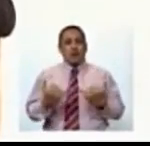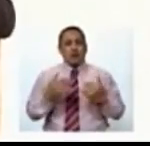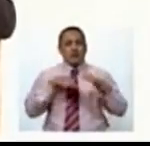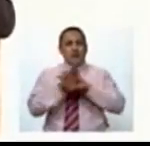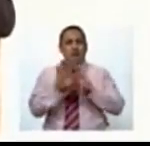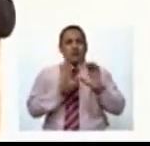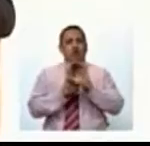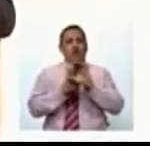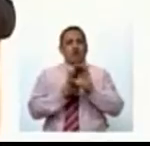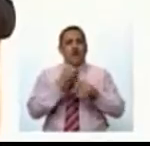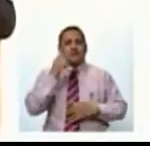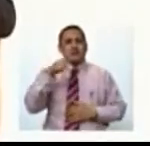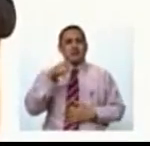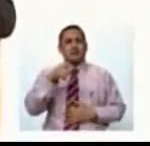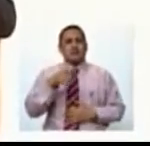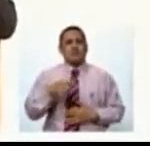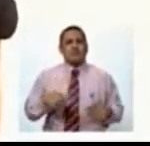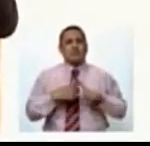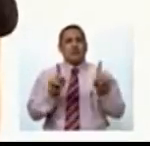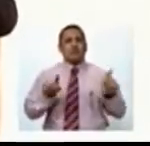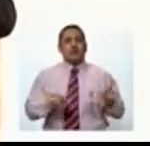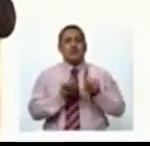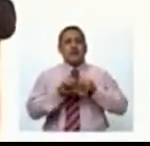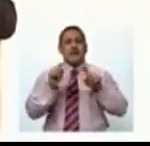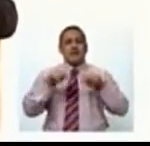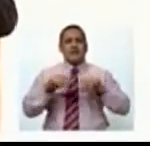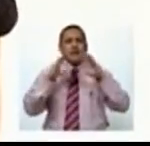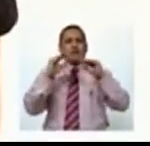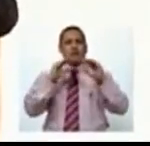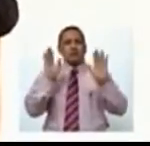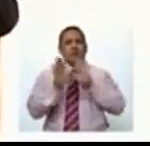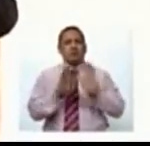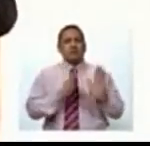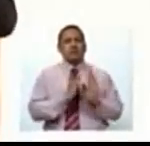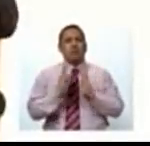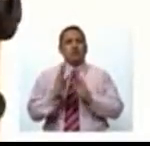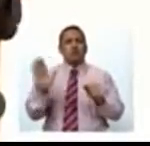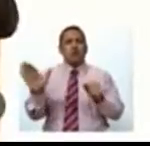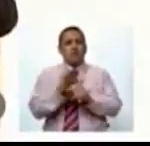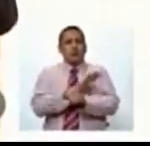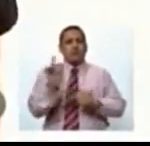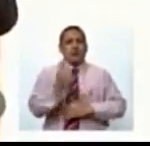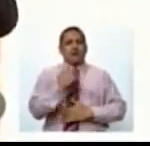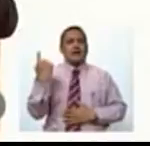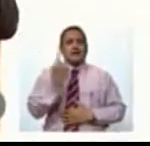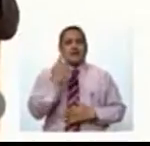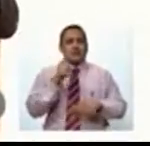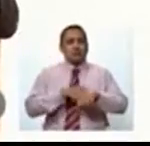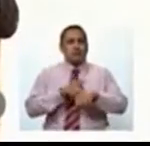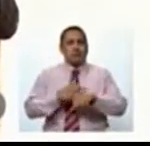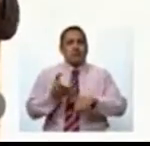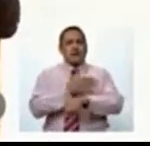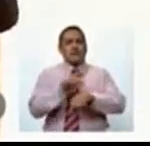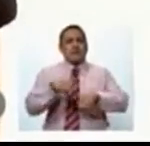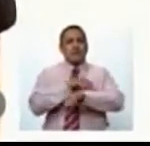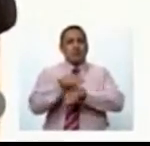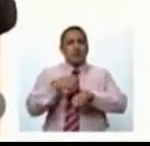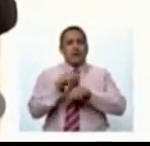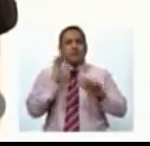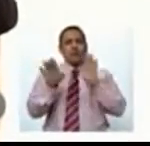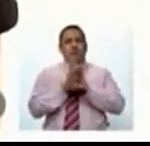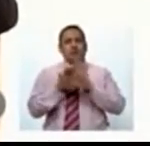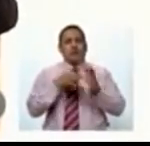los códigos correspondientes. Pero aquí estamos hablando del proceso total, del tiempo total que dura un proceso. Desde